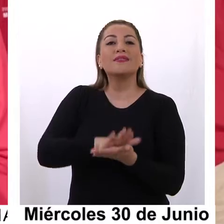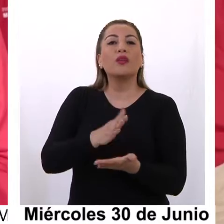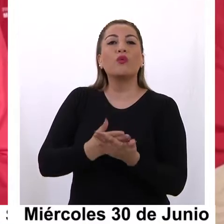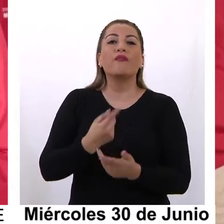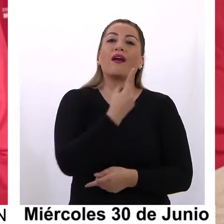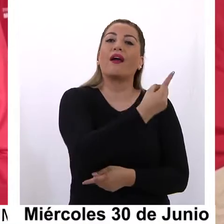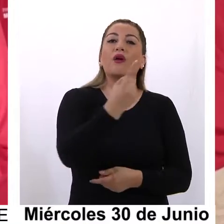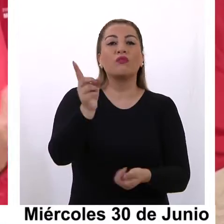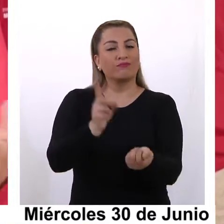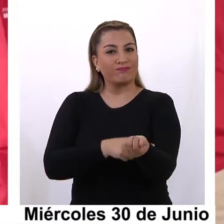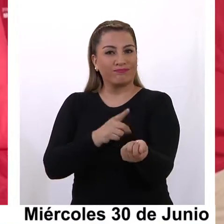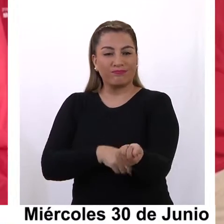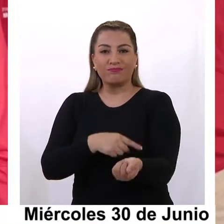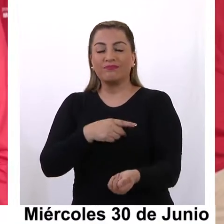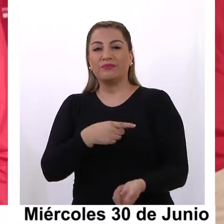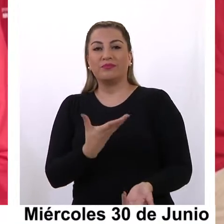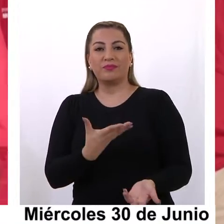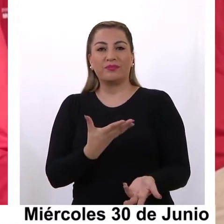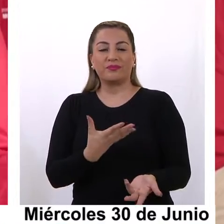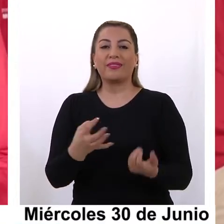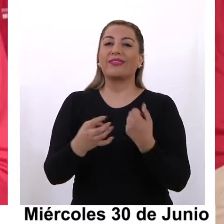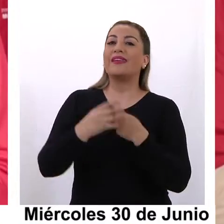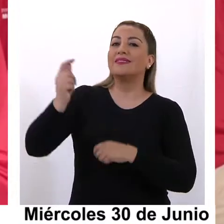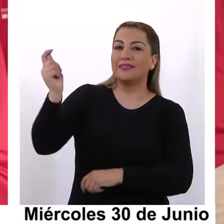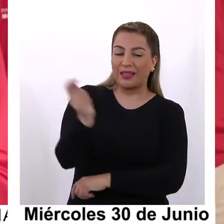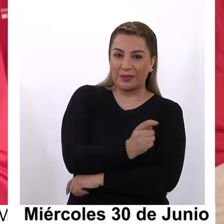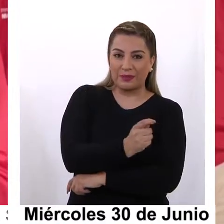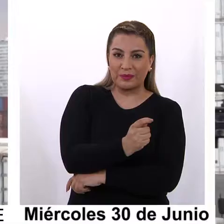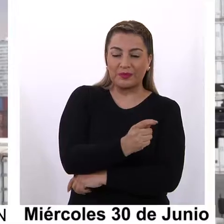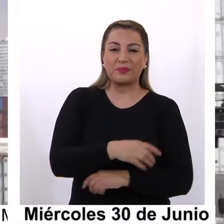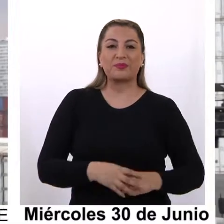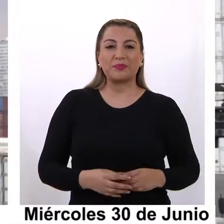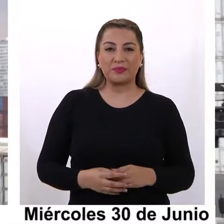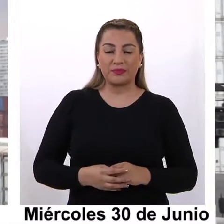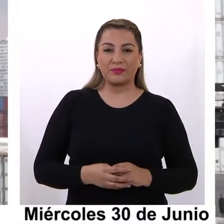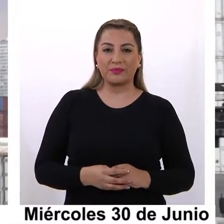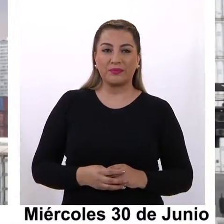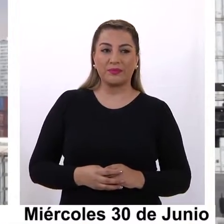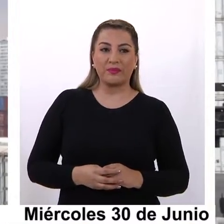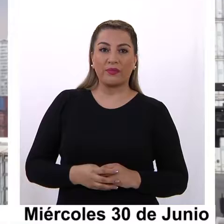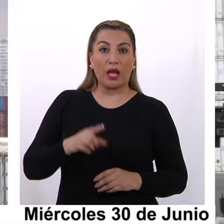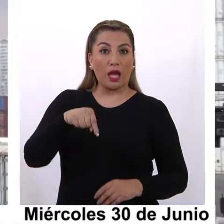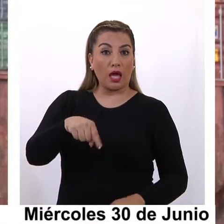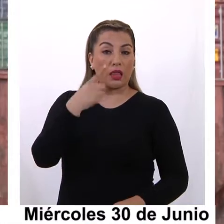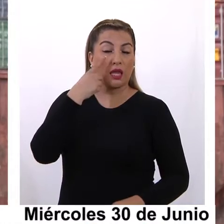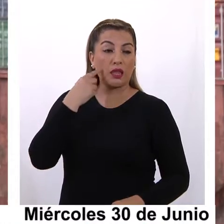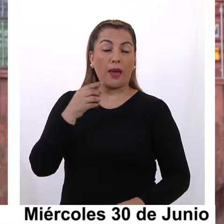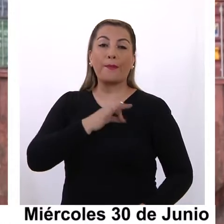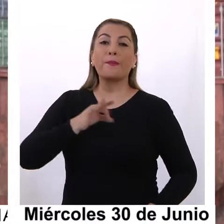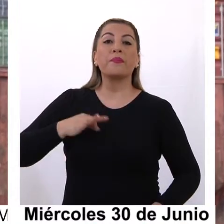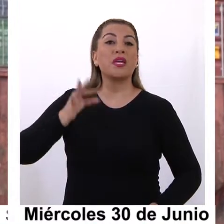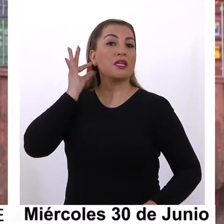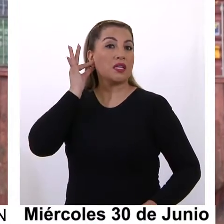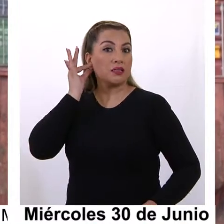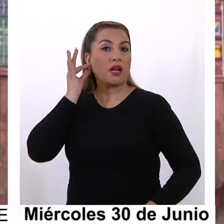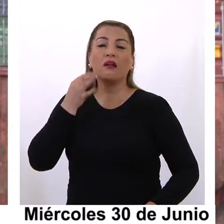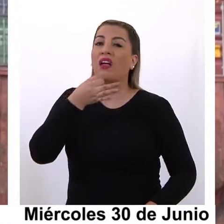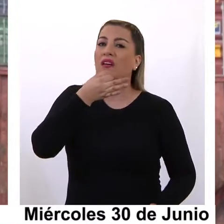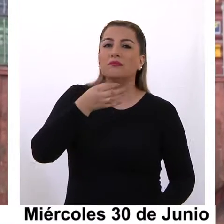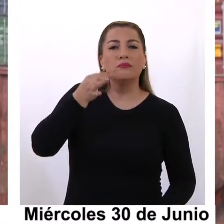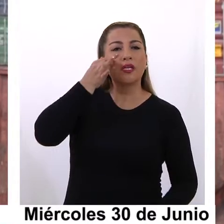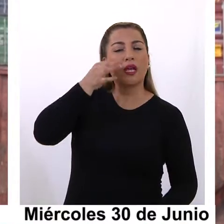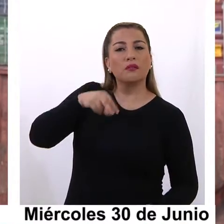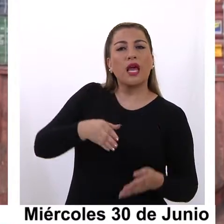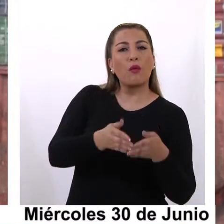una de las familias y de las familias de esta región y de esta zona. Durante la jornada, la ministra Undurraga también visitó